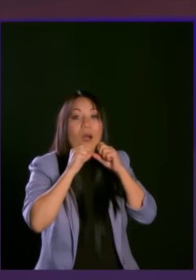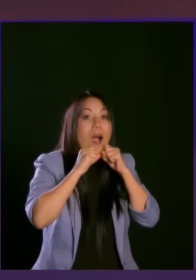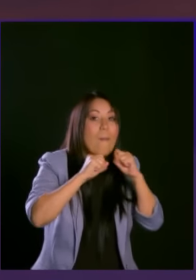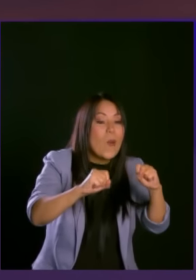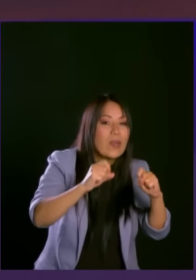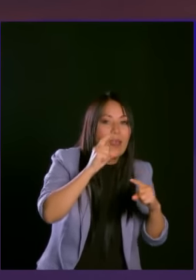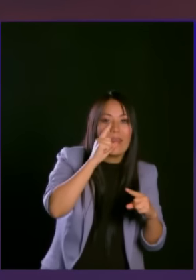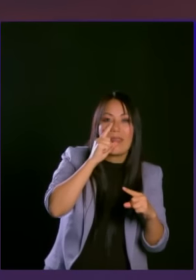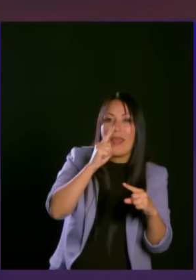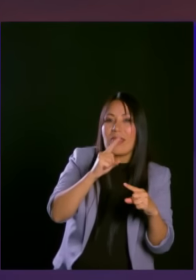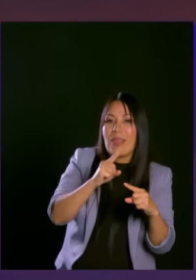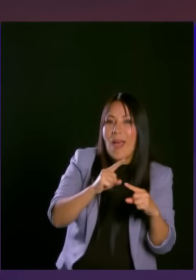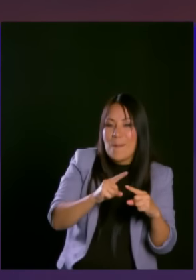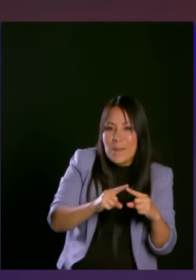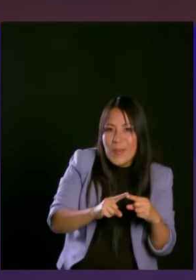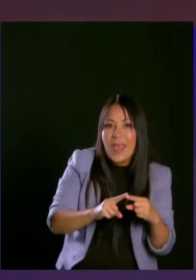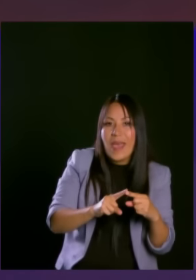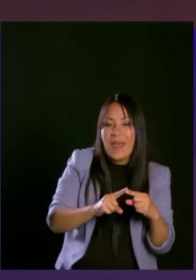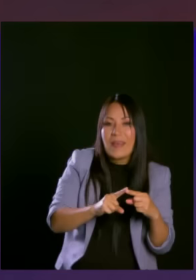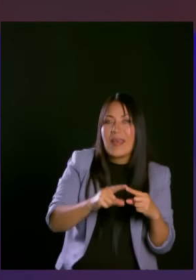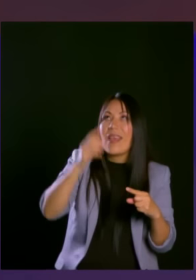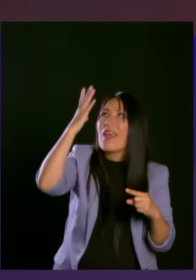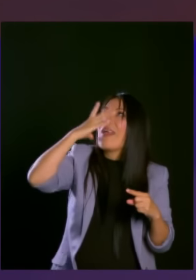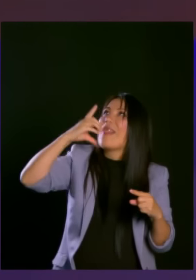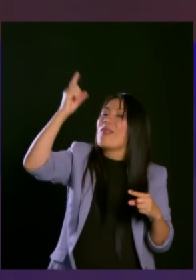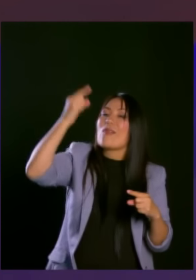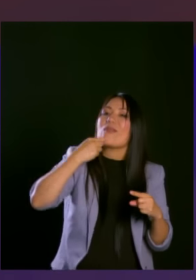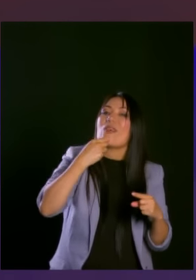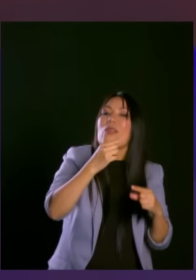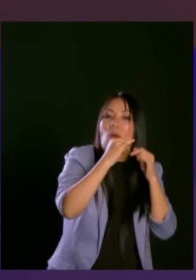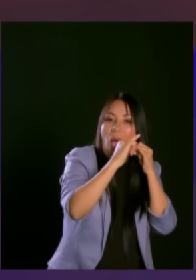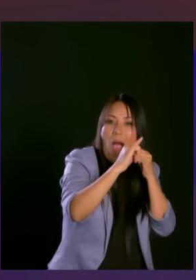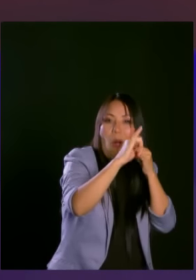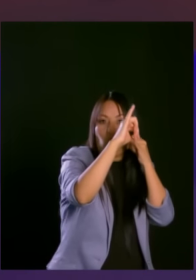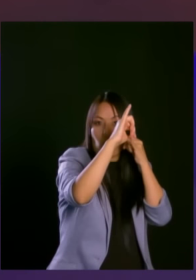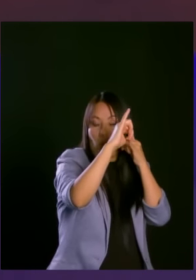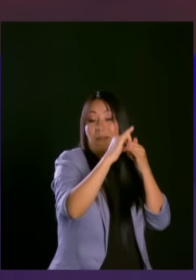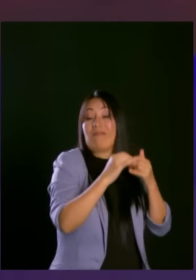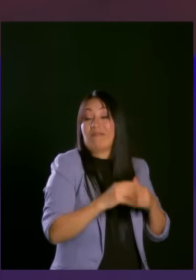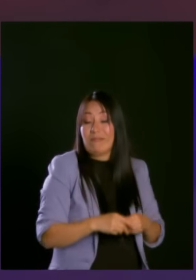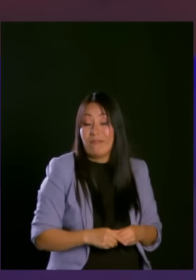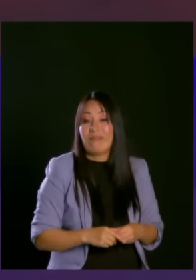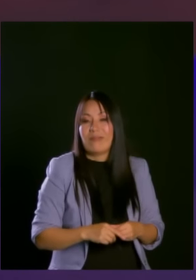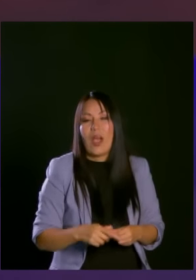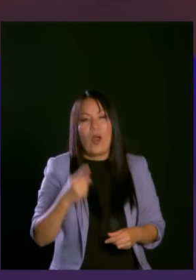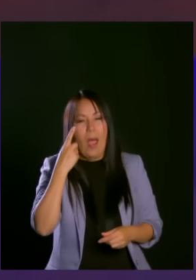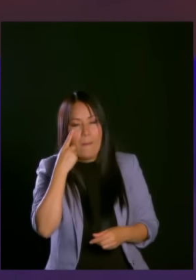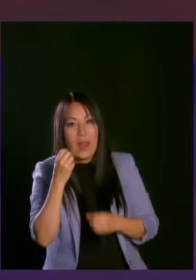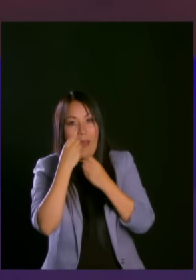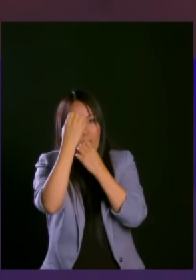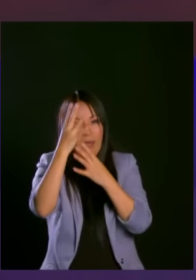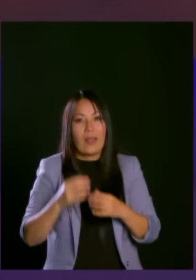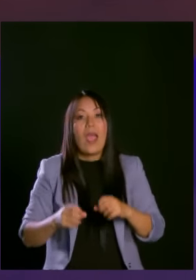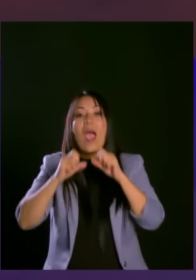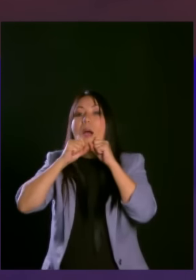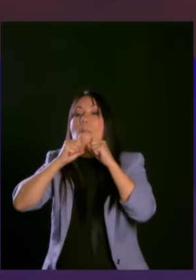se lo dijo a Josué. Ahora, una de las prácticas de Josué, dice que Moisés entraba al